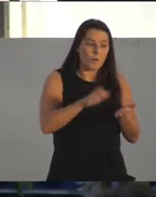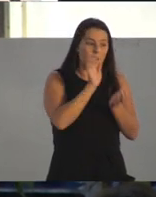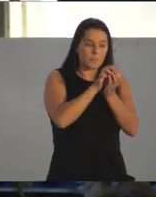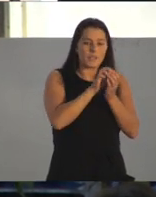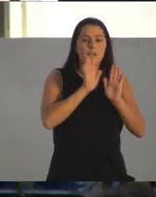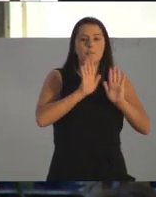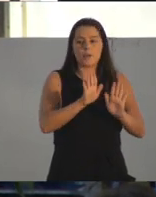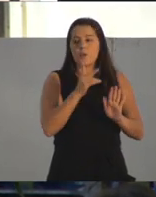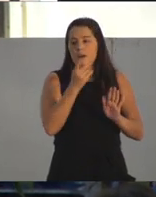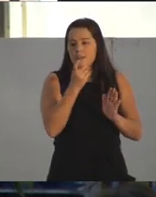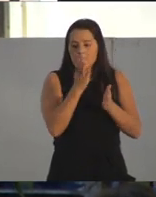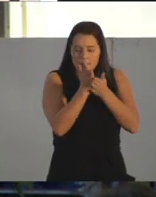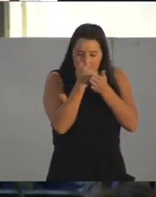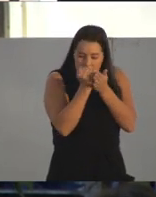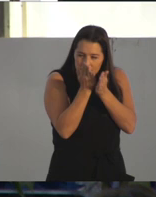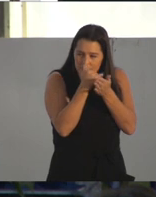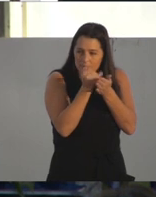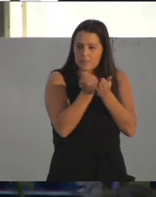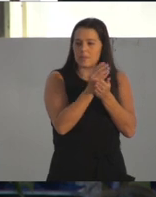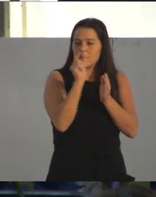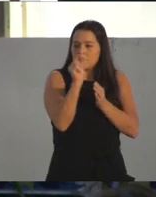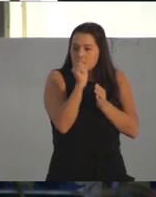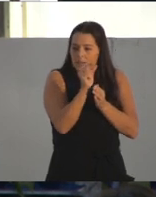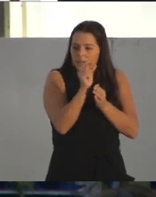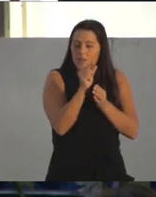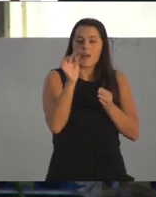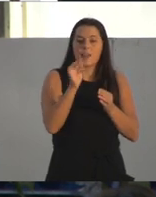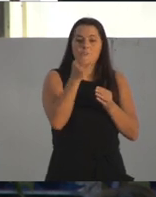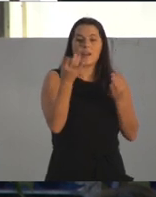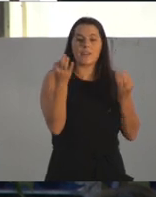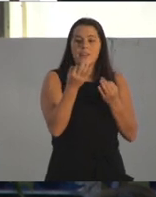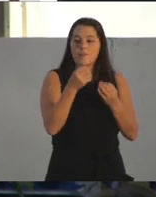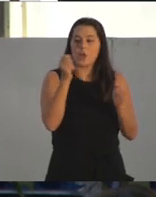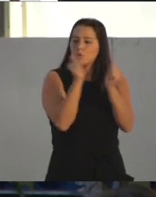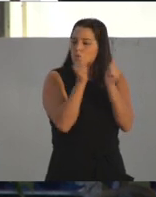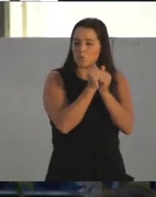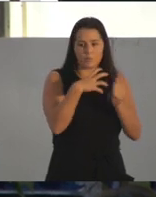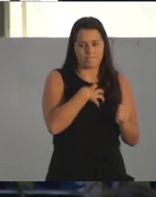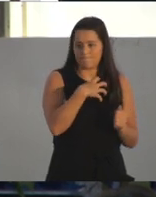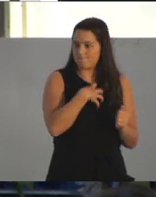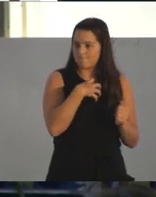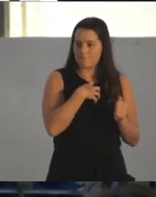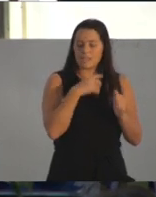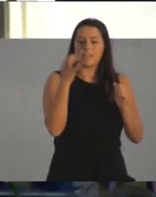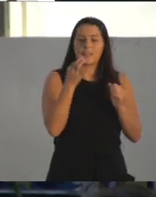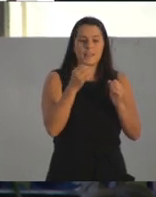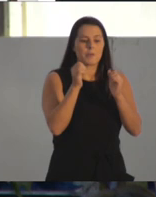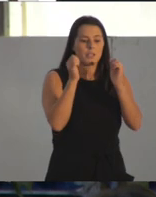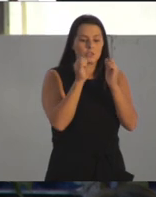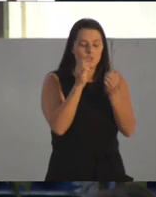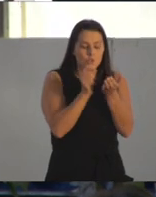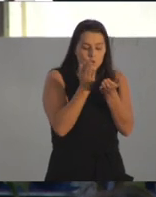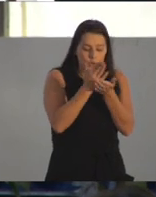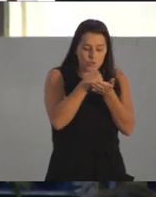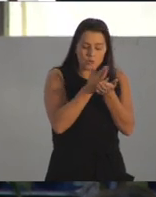bien. Entonces, el trozo blandito, muy blandito, se puede chafar con el tenedor. El